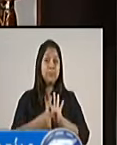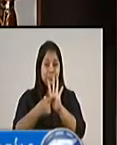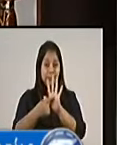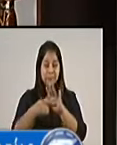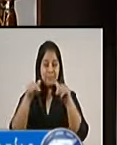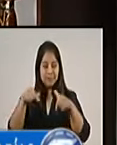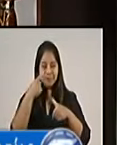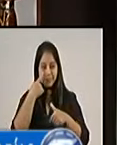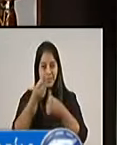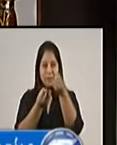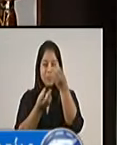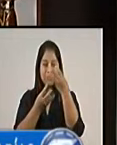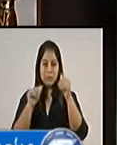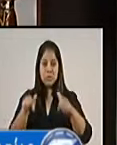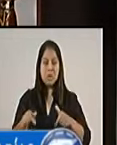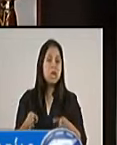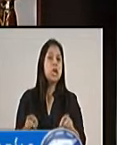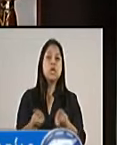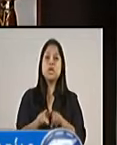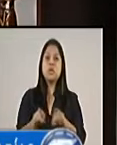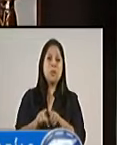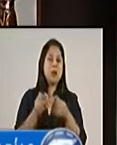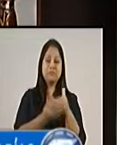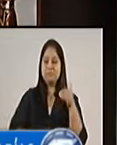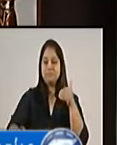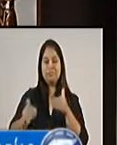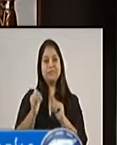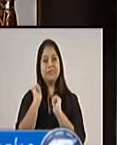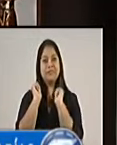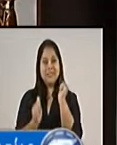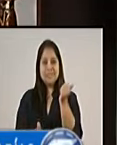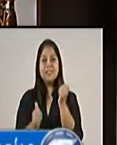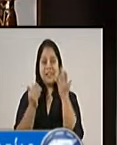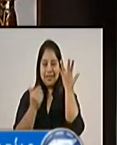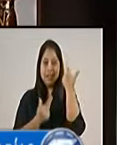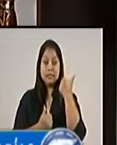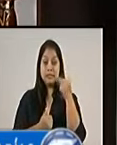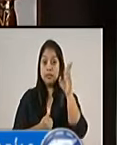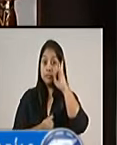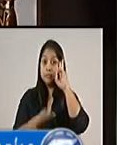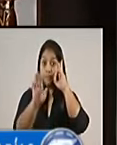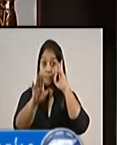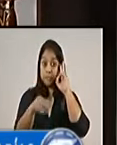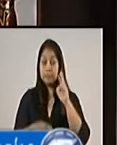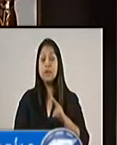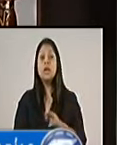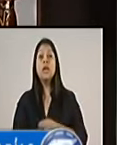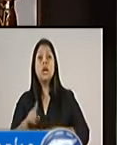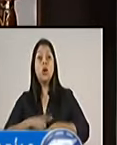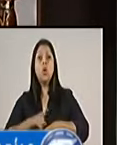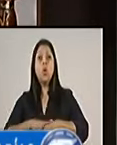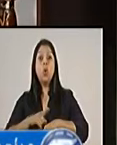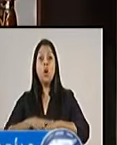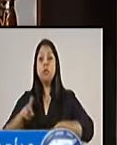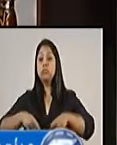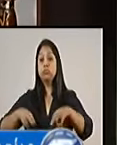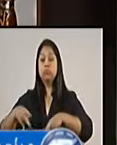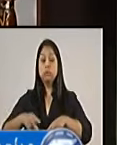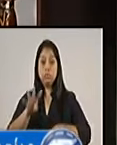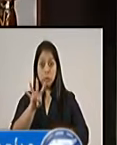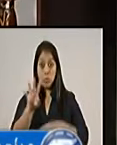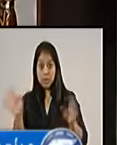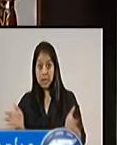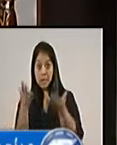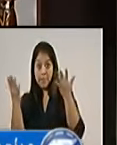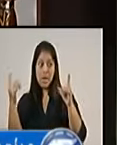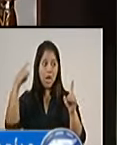conciudadanos, se mantienen igual por los próximos 15 días. Les recuerdo que el horario de libre locomoción es de las 4 de la mañana a